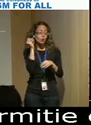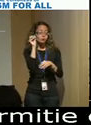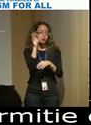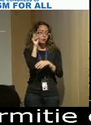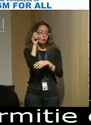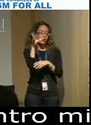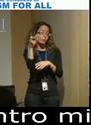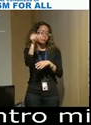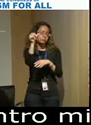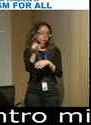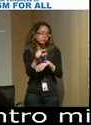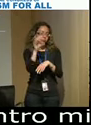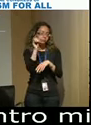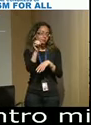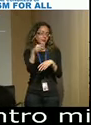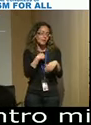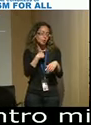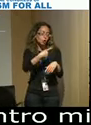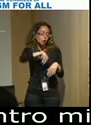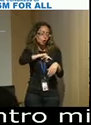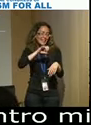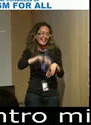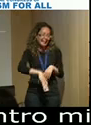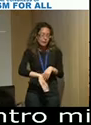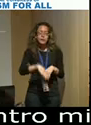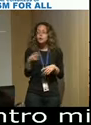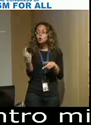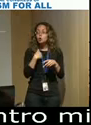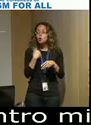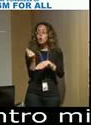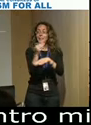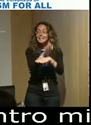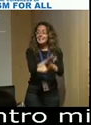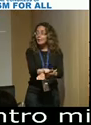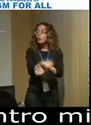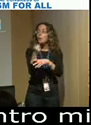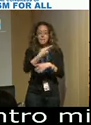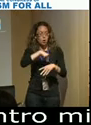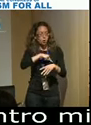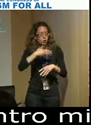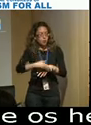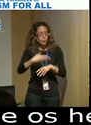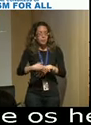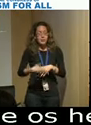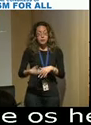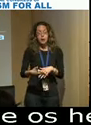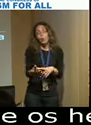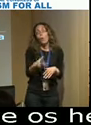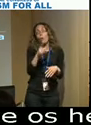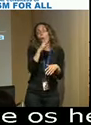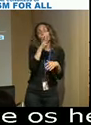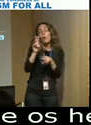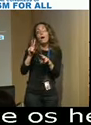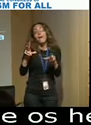somos brevemente, os comentaba en la presentación que para nosotros siempre fue importante, o porque así nos lo mostró